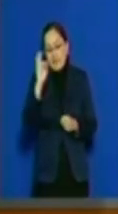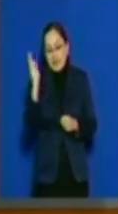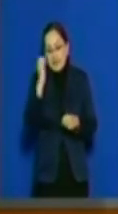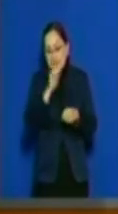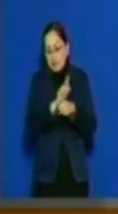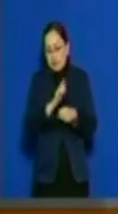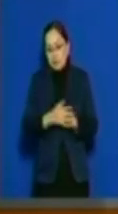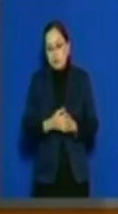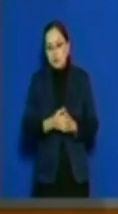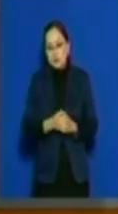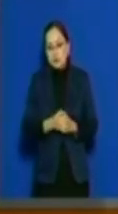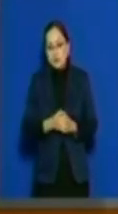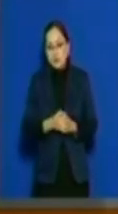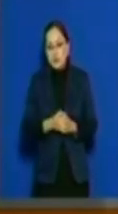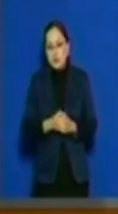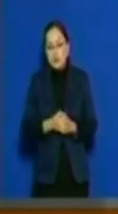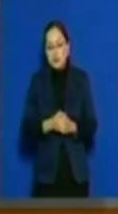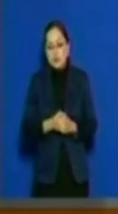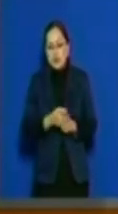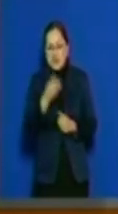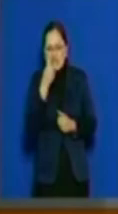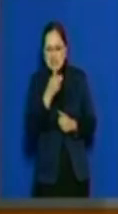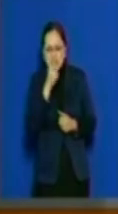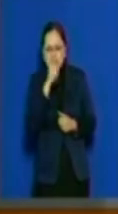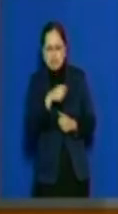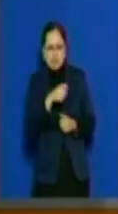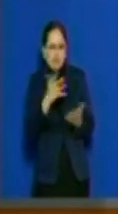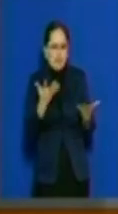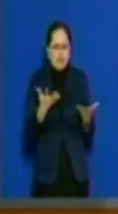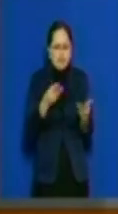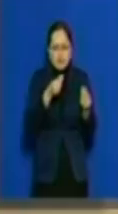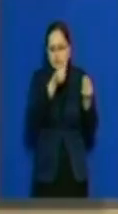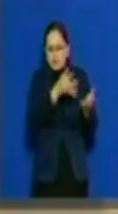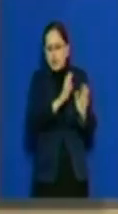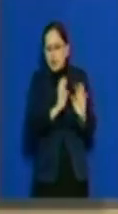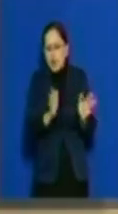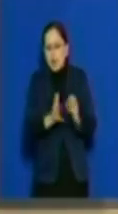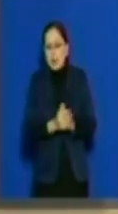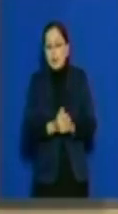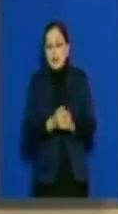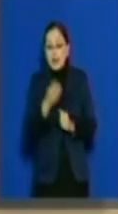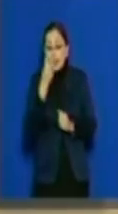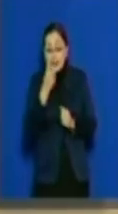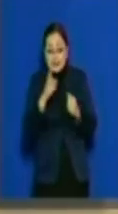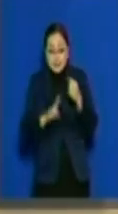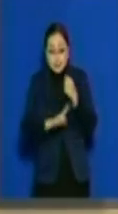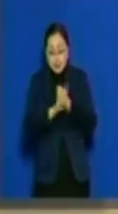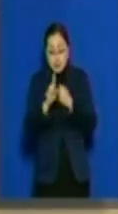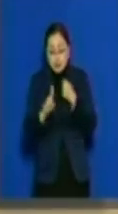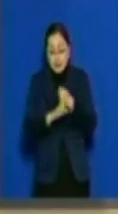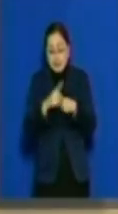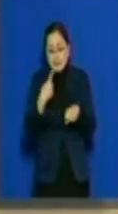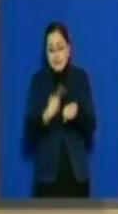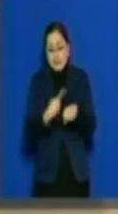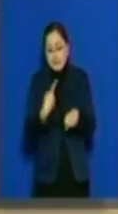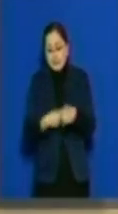esto no es ocioso. El problema de tuberculosis